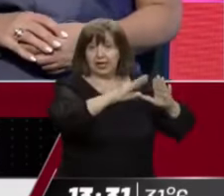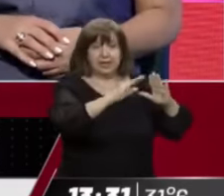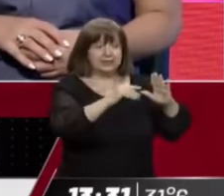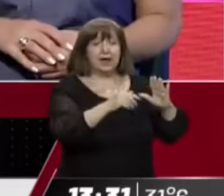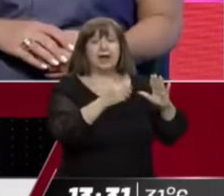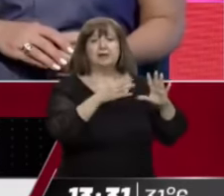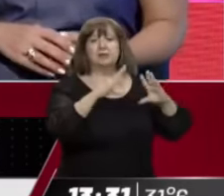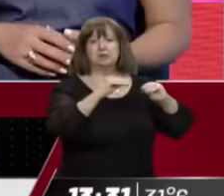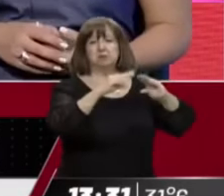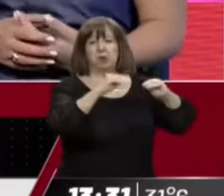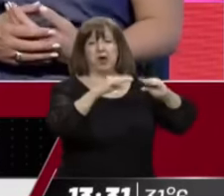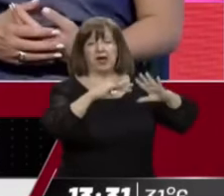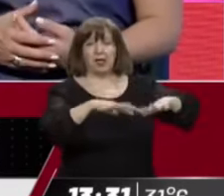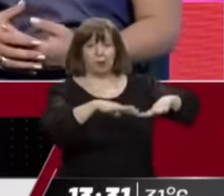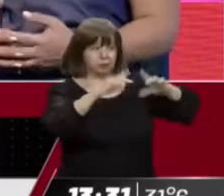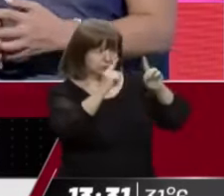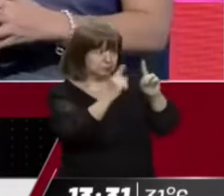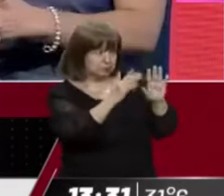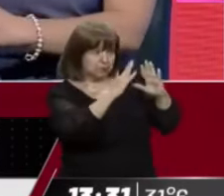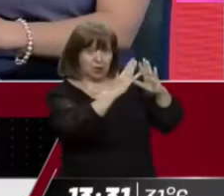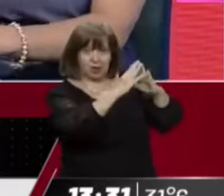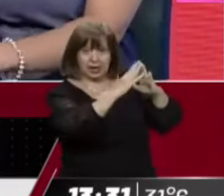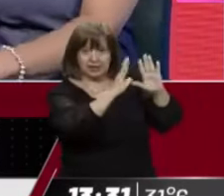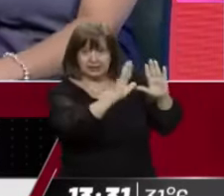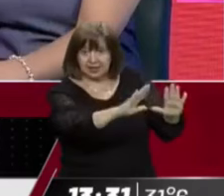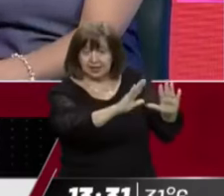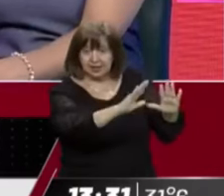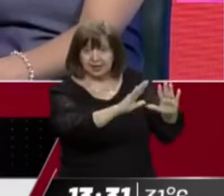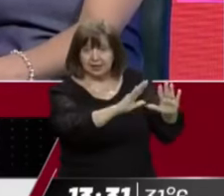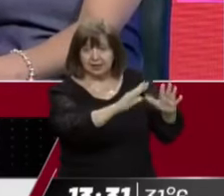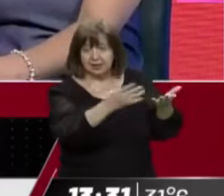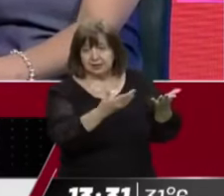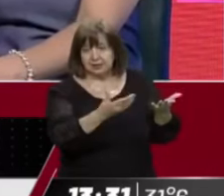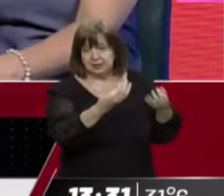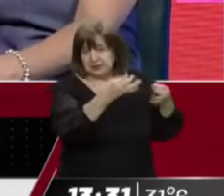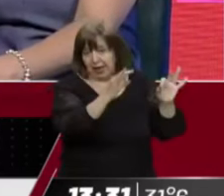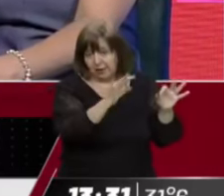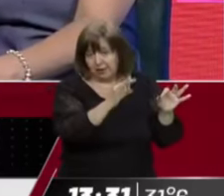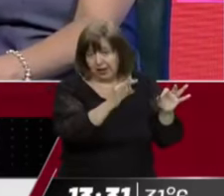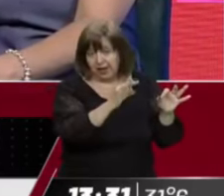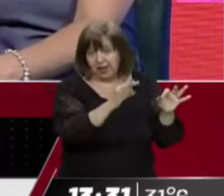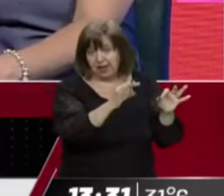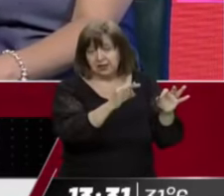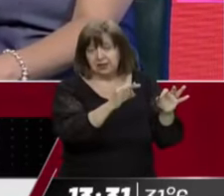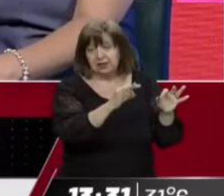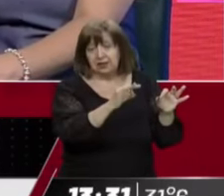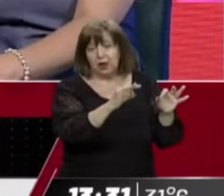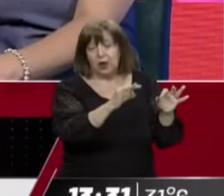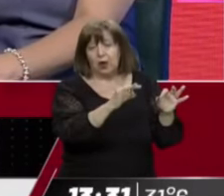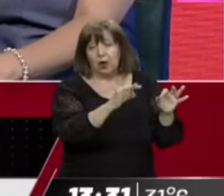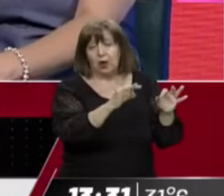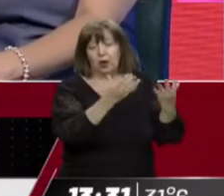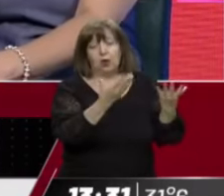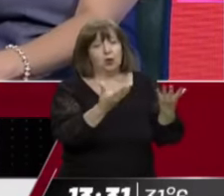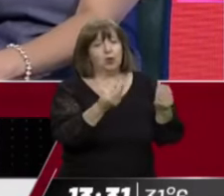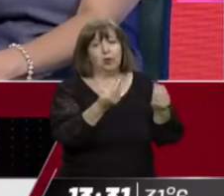mismo lugar cierto se van a seguir digo manteniendo en el mismo lugar no se pueden no se puede hacer nada con